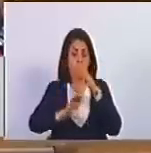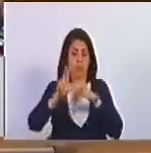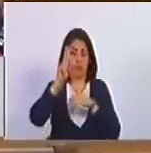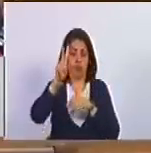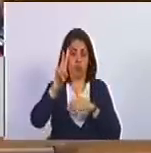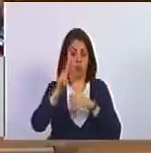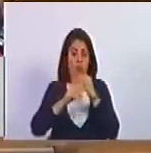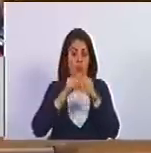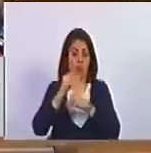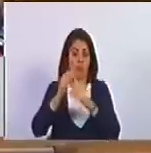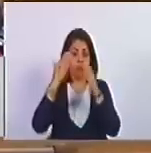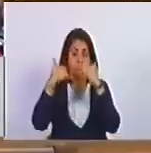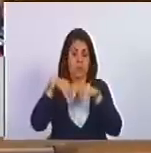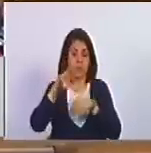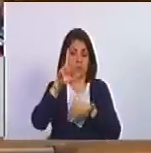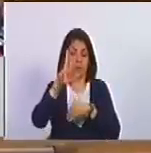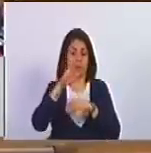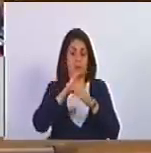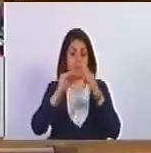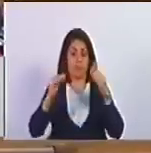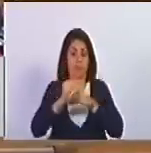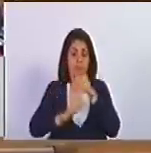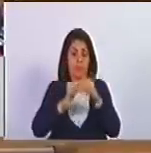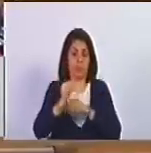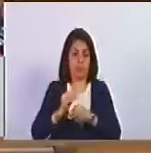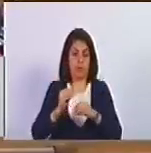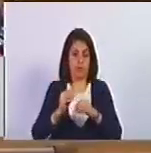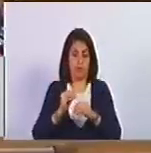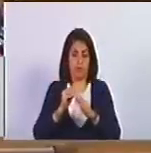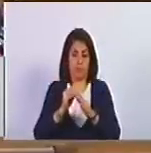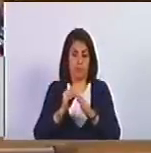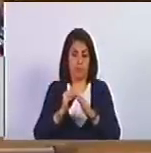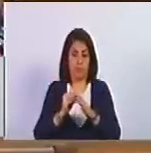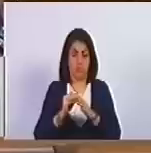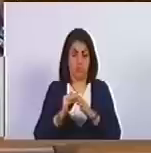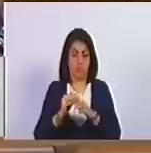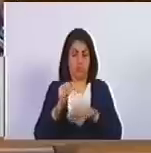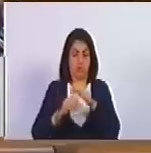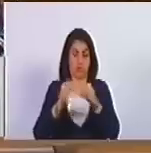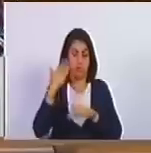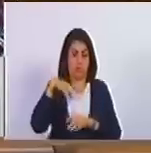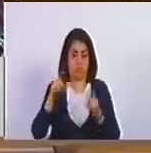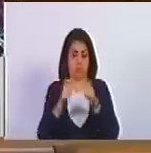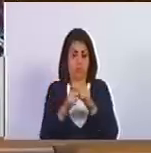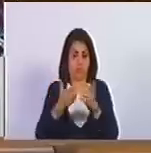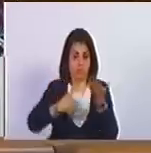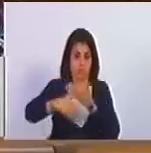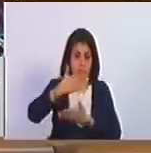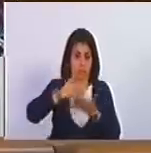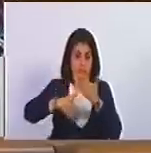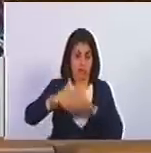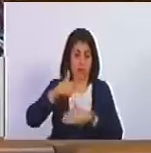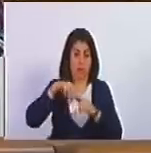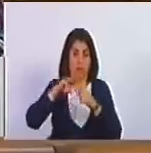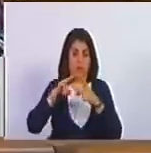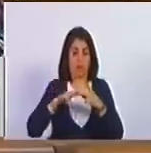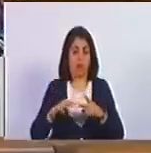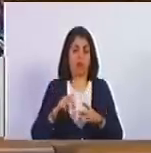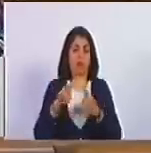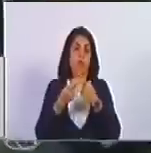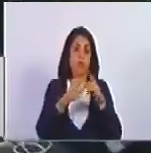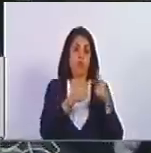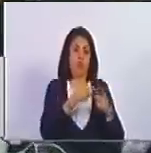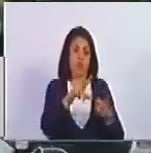correspondiente al capítulo 5, el cual queda redactado en los siguientes términos. Sección segunda, armonización en materia de